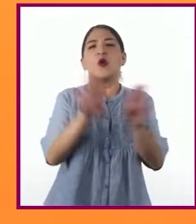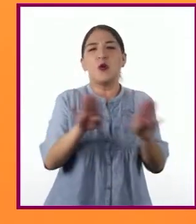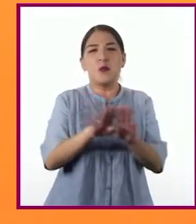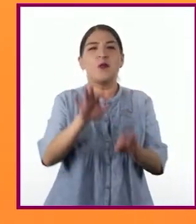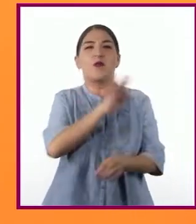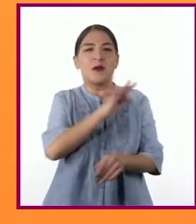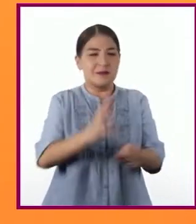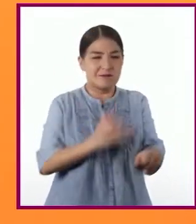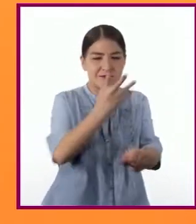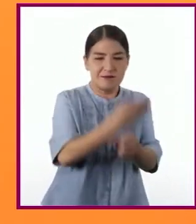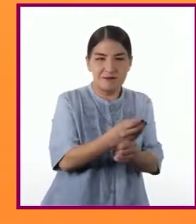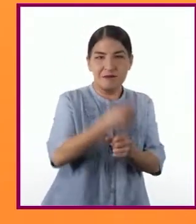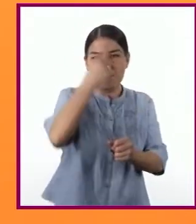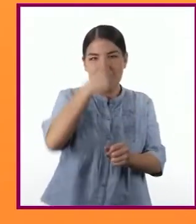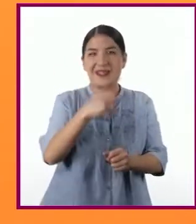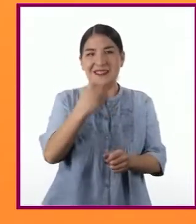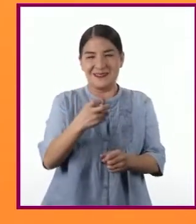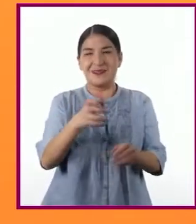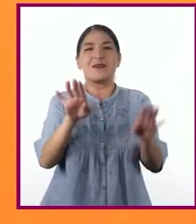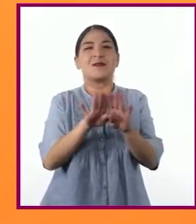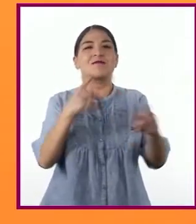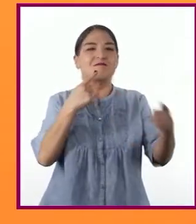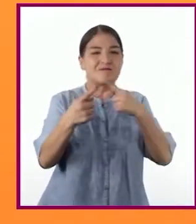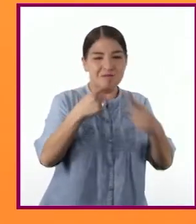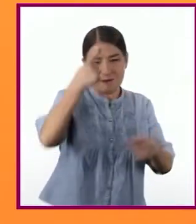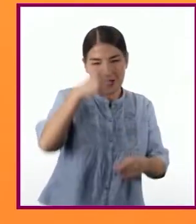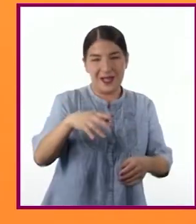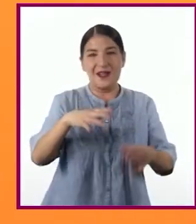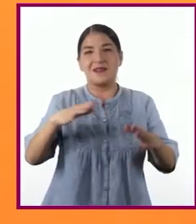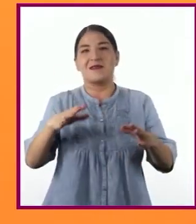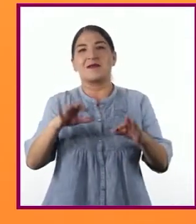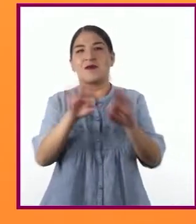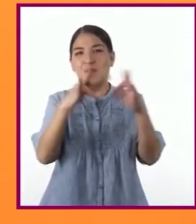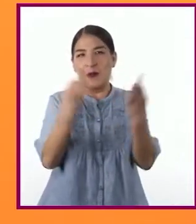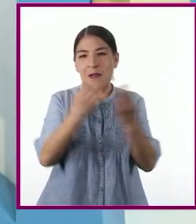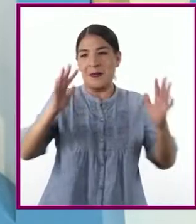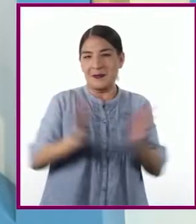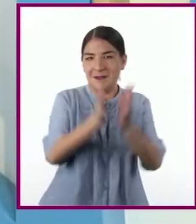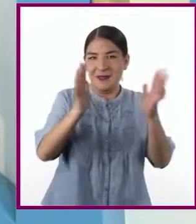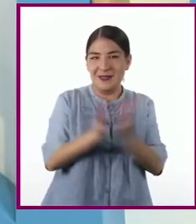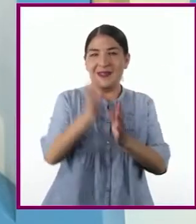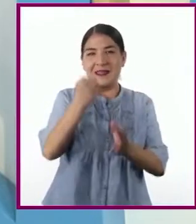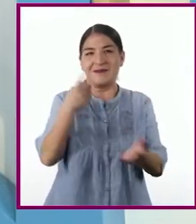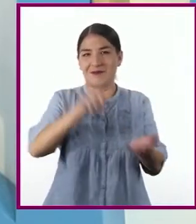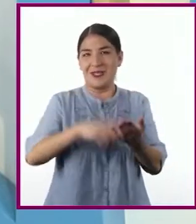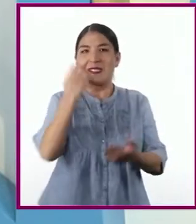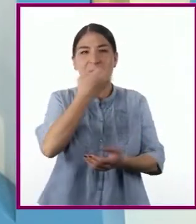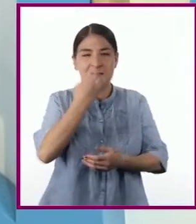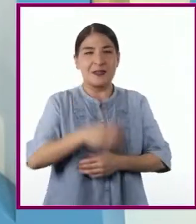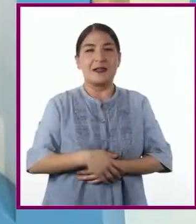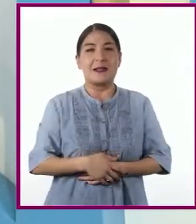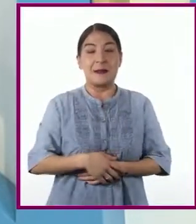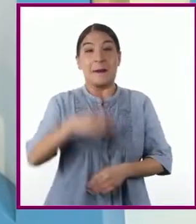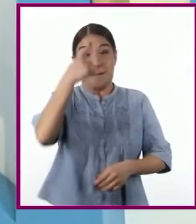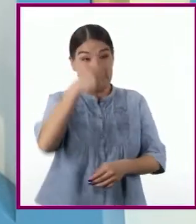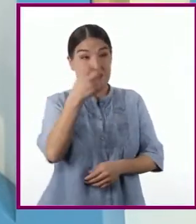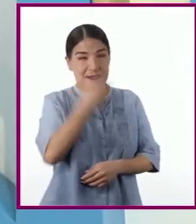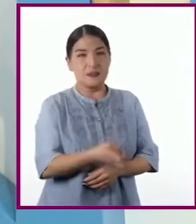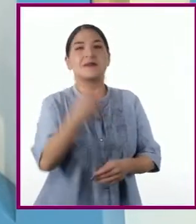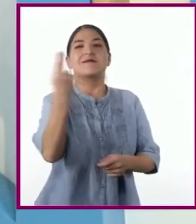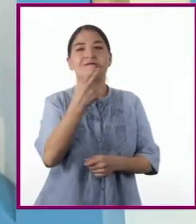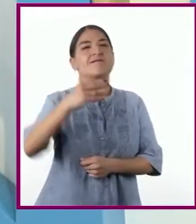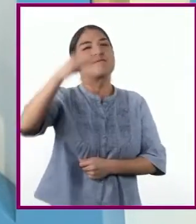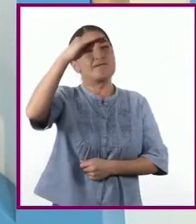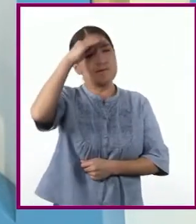podrían aplicar dichos criterios en las formas de participación en su escuela? Para ello, es necesario que